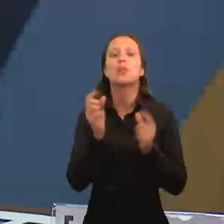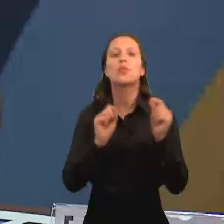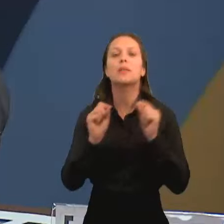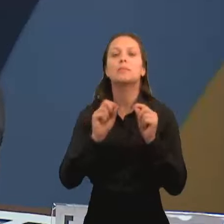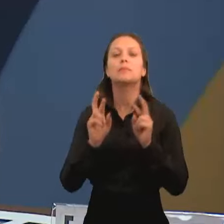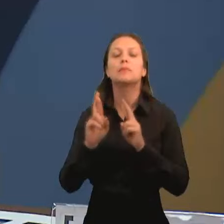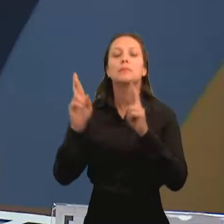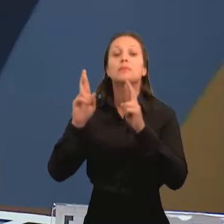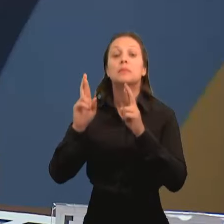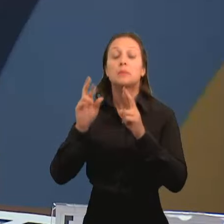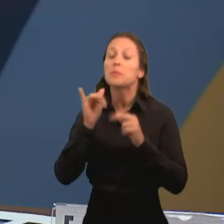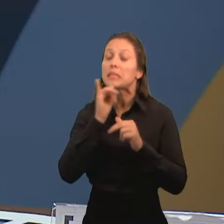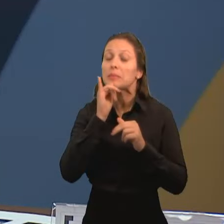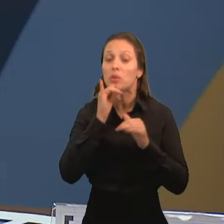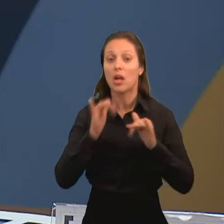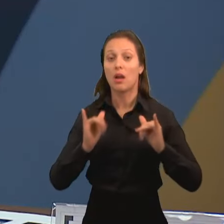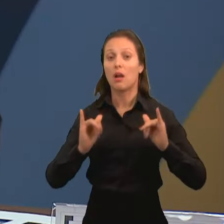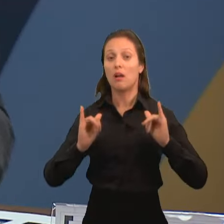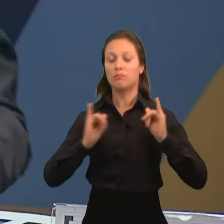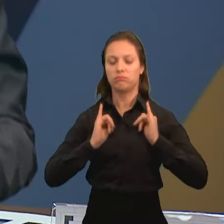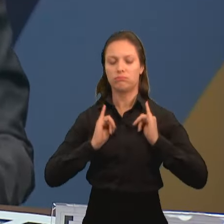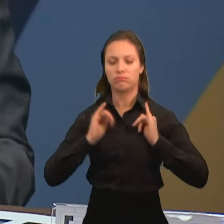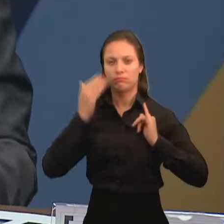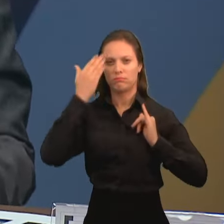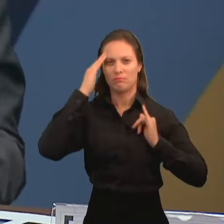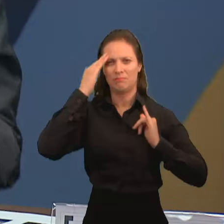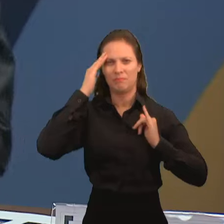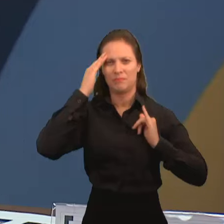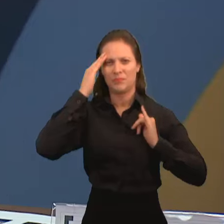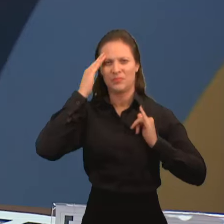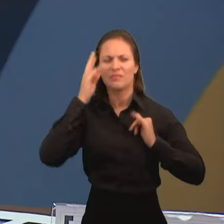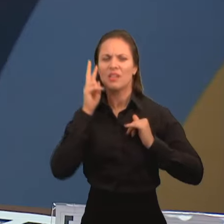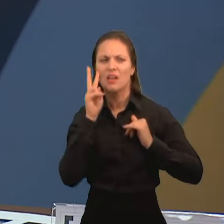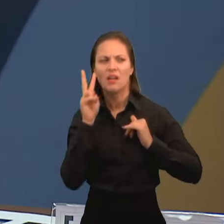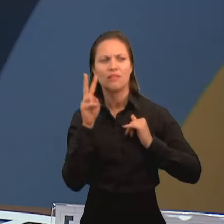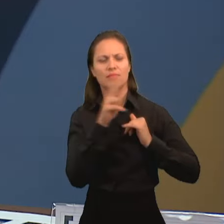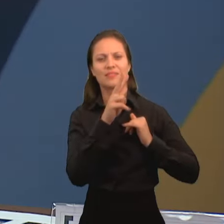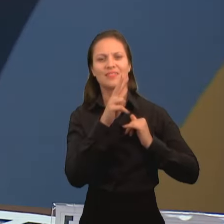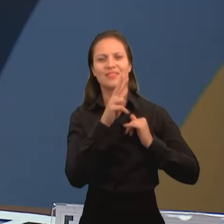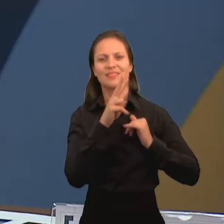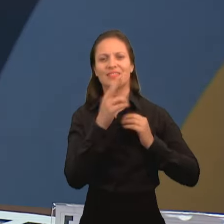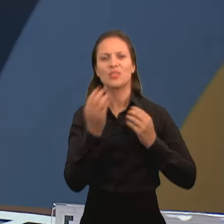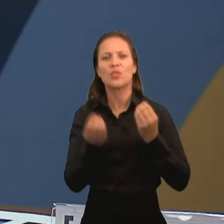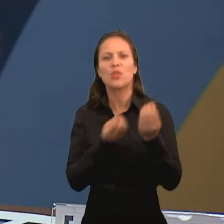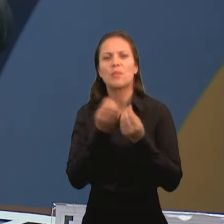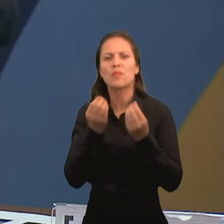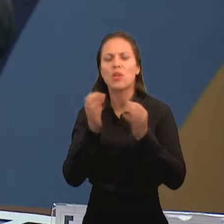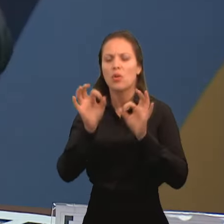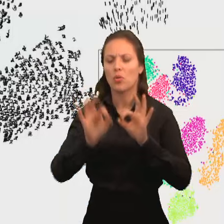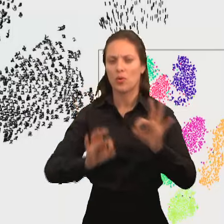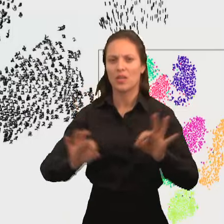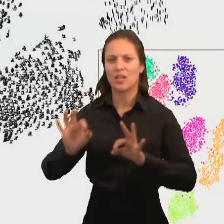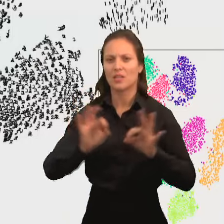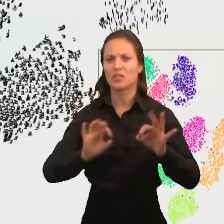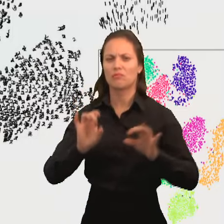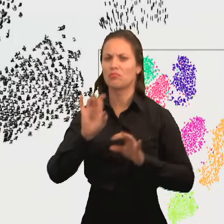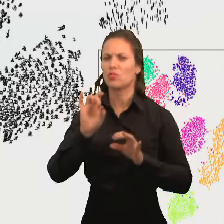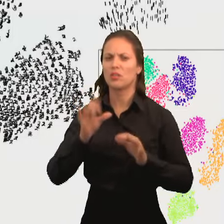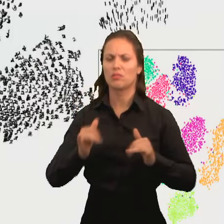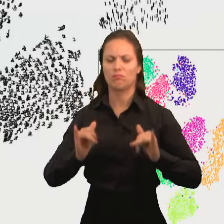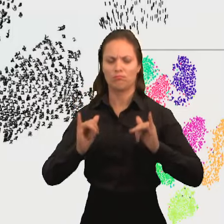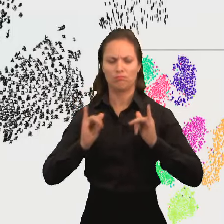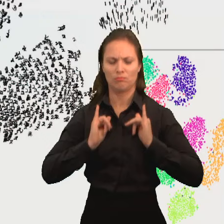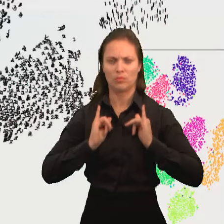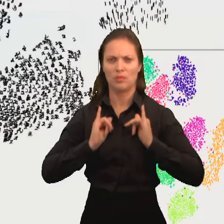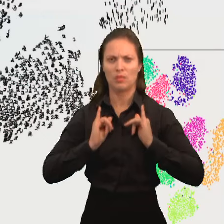Y estas redes tienen que reconocer patrones en forma automática y hacer algo como lo que está en el slide, que